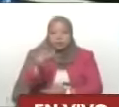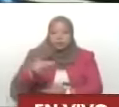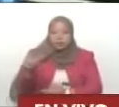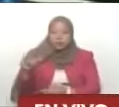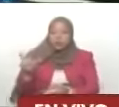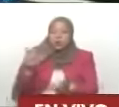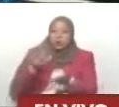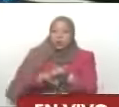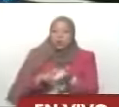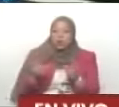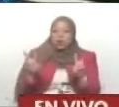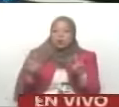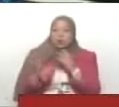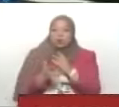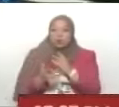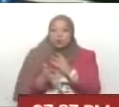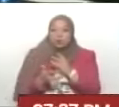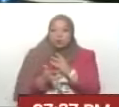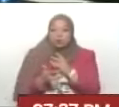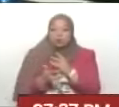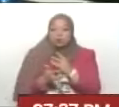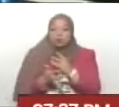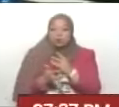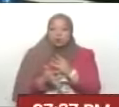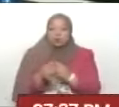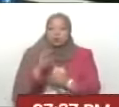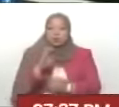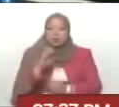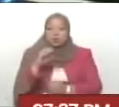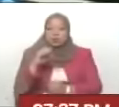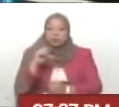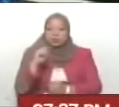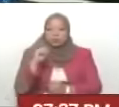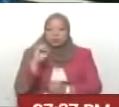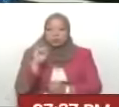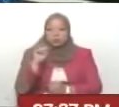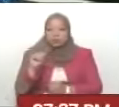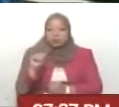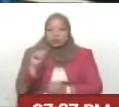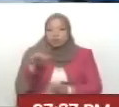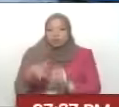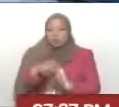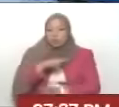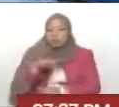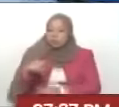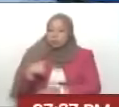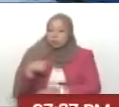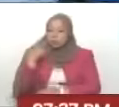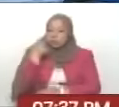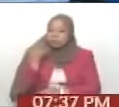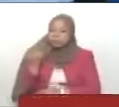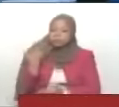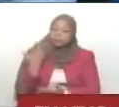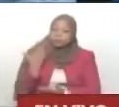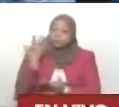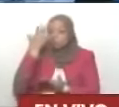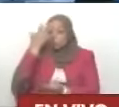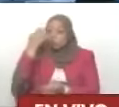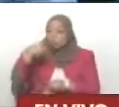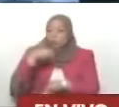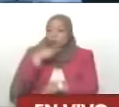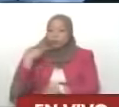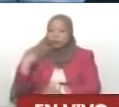en nuevas tecnologías? Estamos hablando de los BRICS. Claro. Ya nosotros lo estamos viendo, nada más los acuerdos con